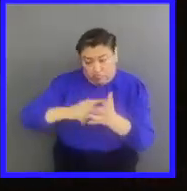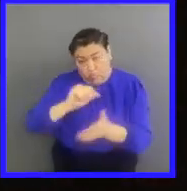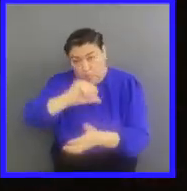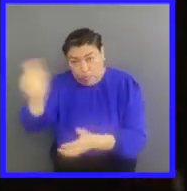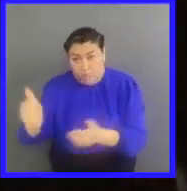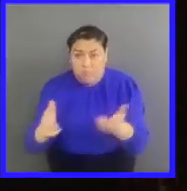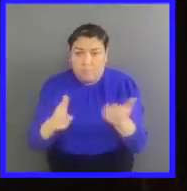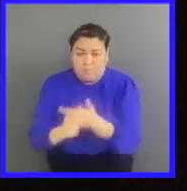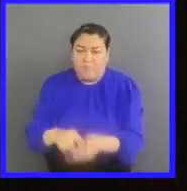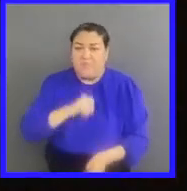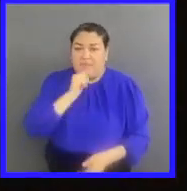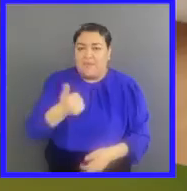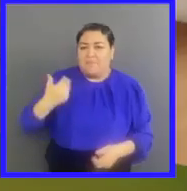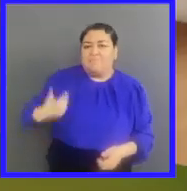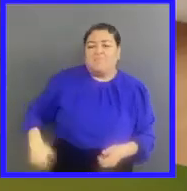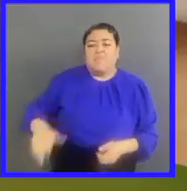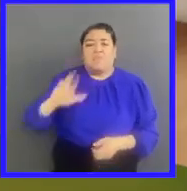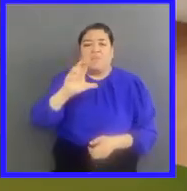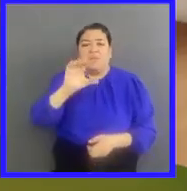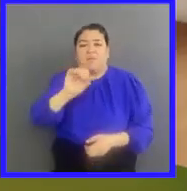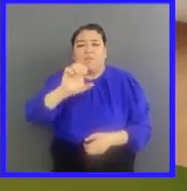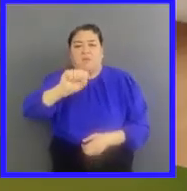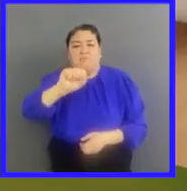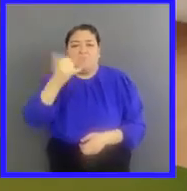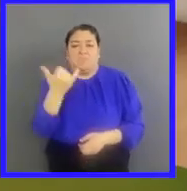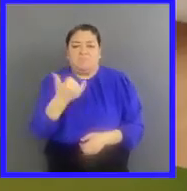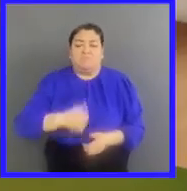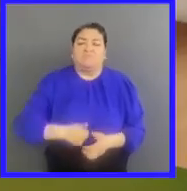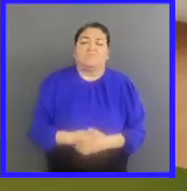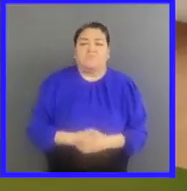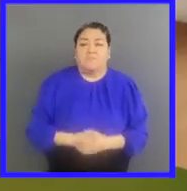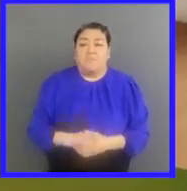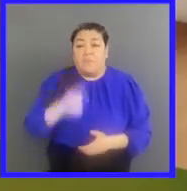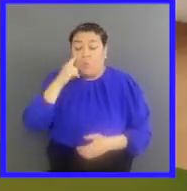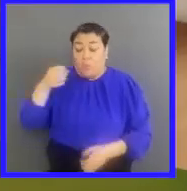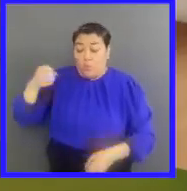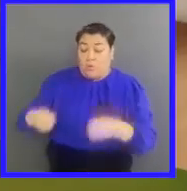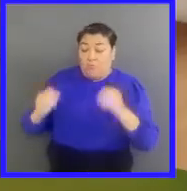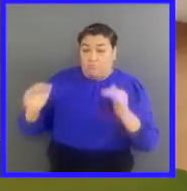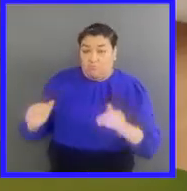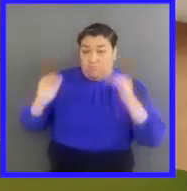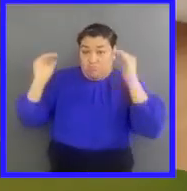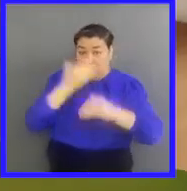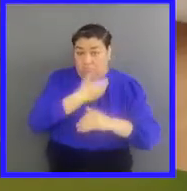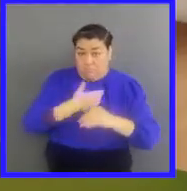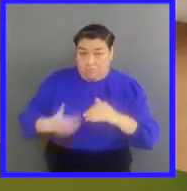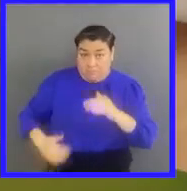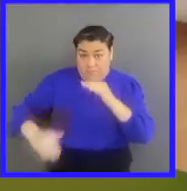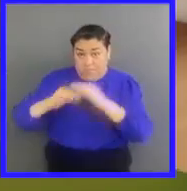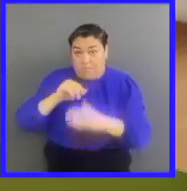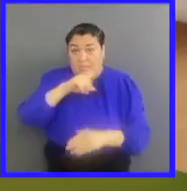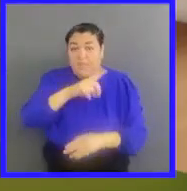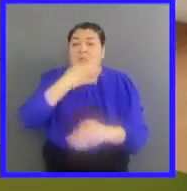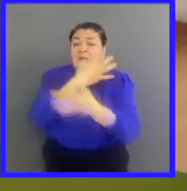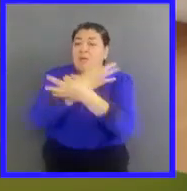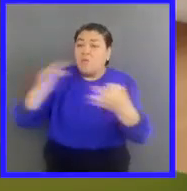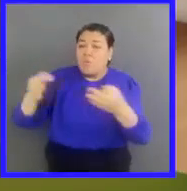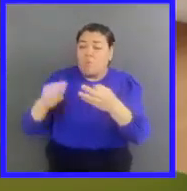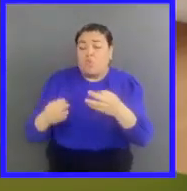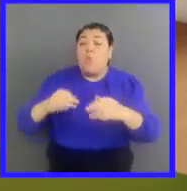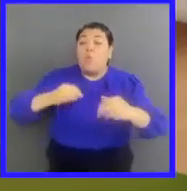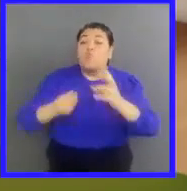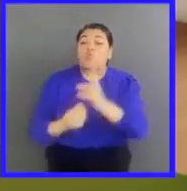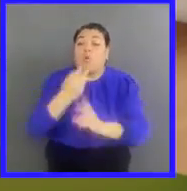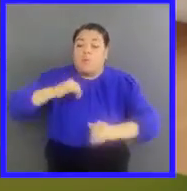Rosy García. El ministro presidente Hugo Aguilar Ortiz anunció el mapa jurídico del México